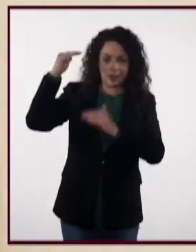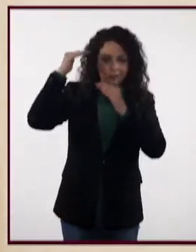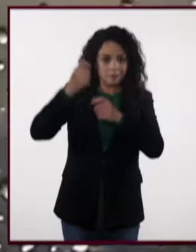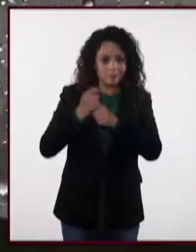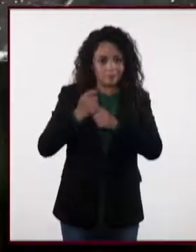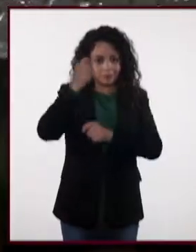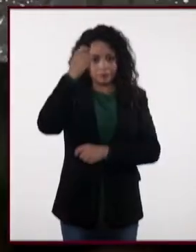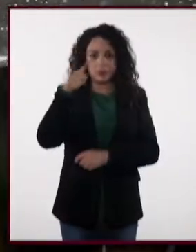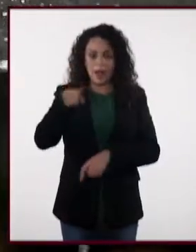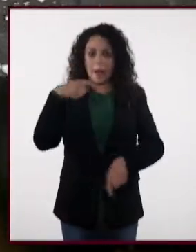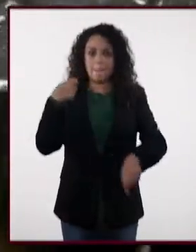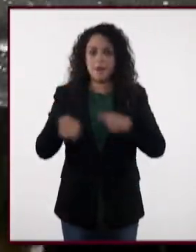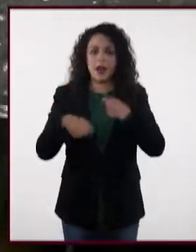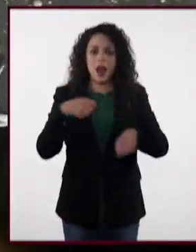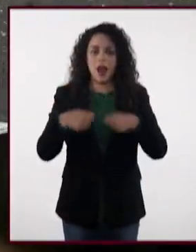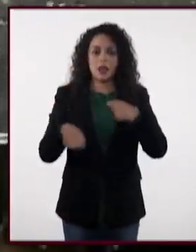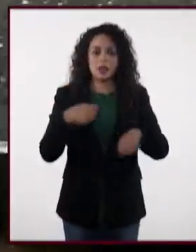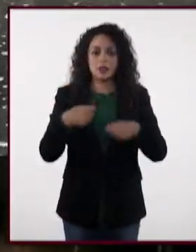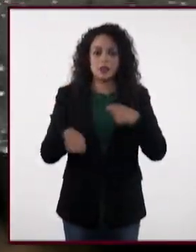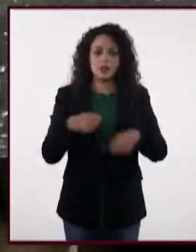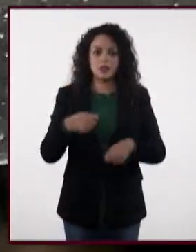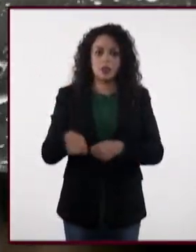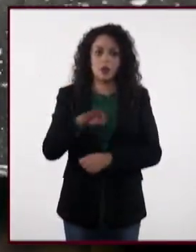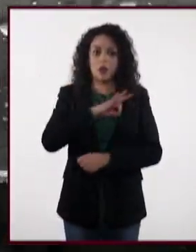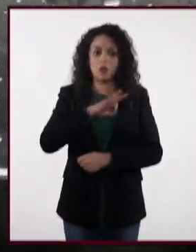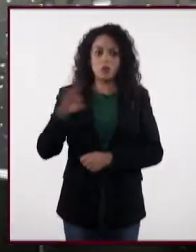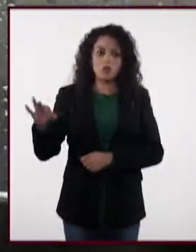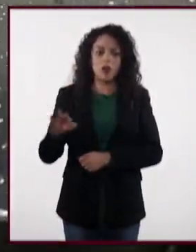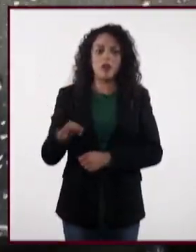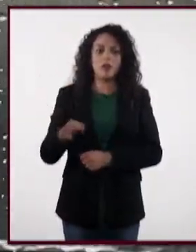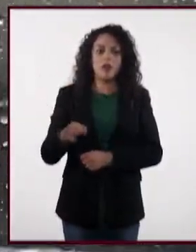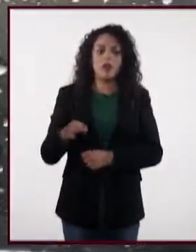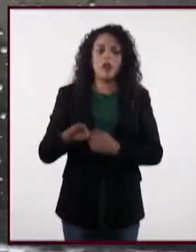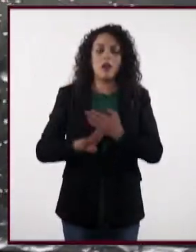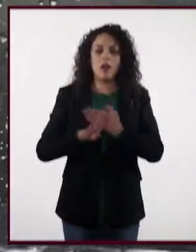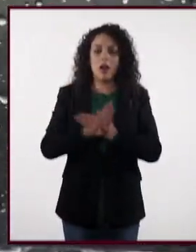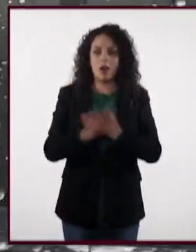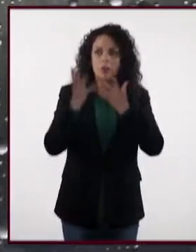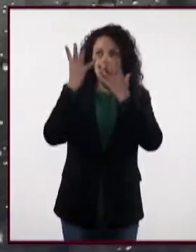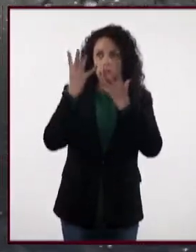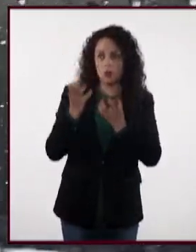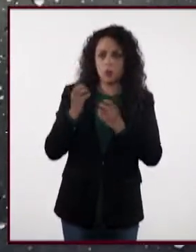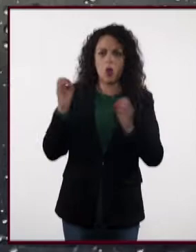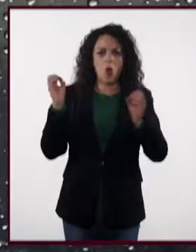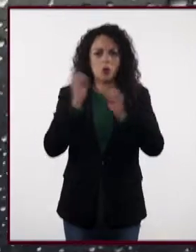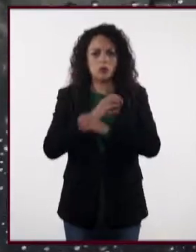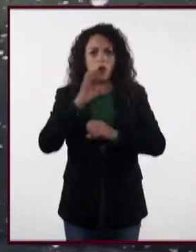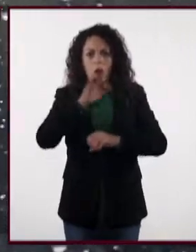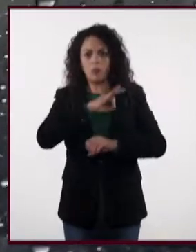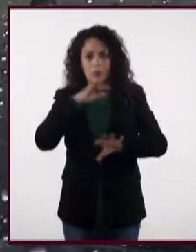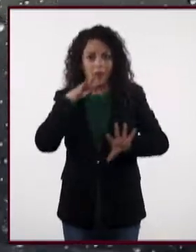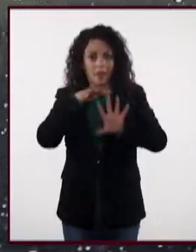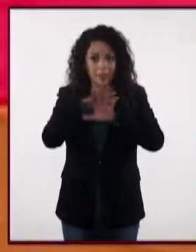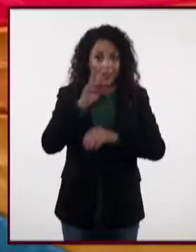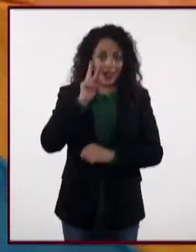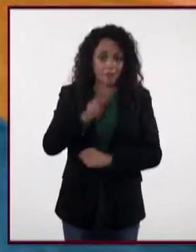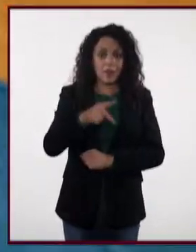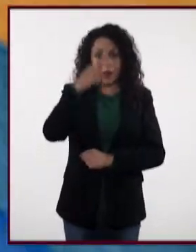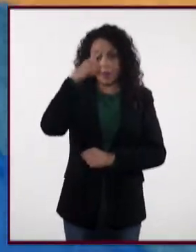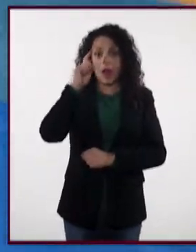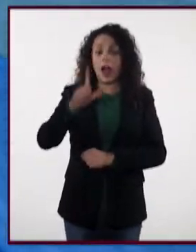tejidos industriales plásticos con capacidades impermeables, opacas o translúcidas que no dejan pasar el agua o la